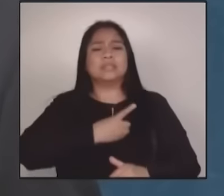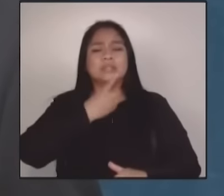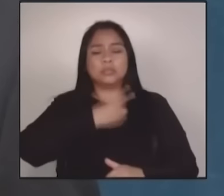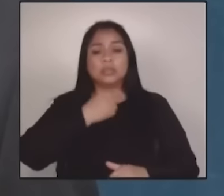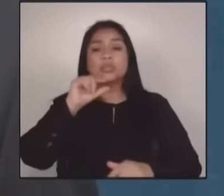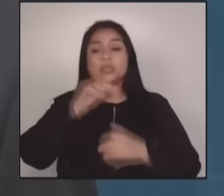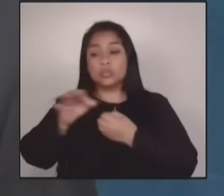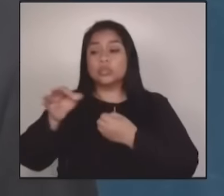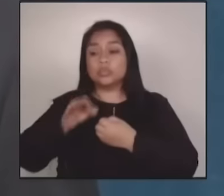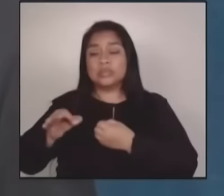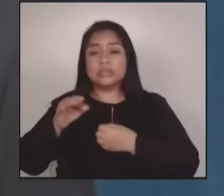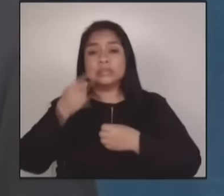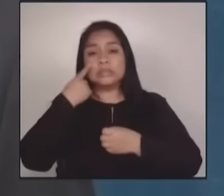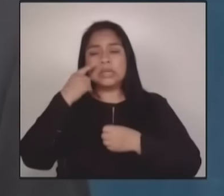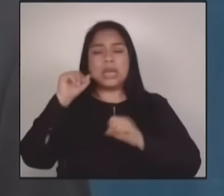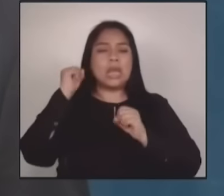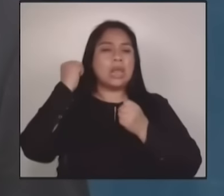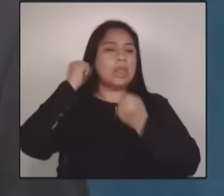traicionan su soberanía.